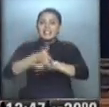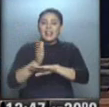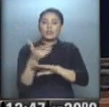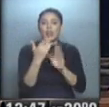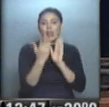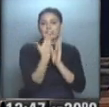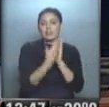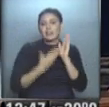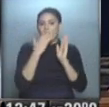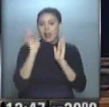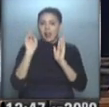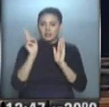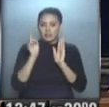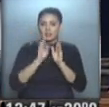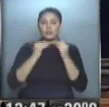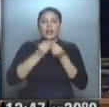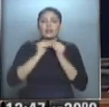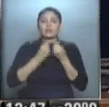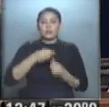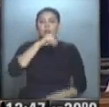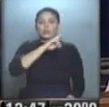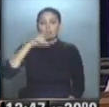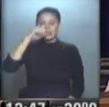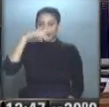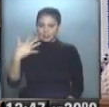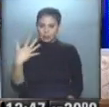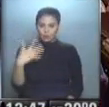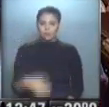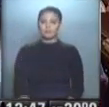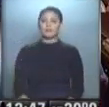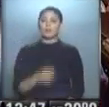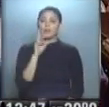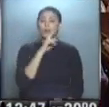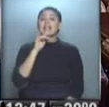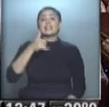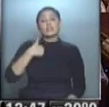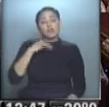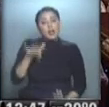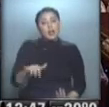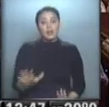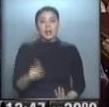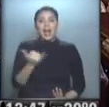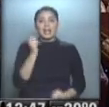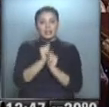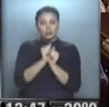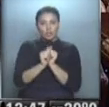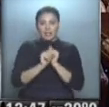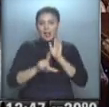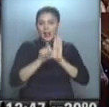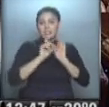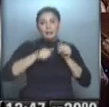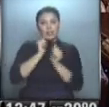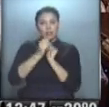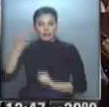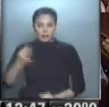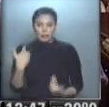licencias mediante resolución 275. Sí, acá me van a permitir, hay una historia legal y hay una historia